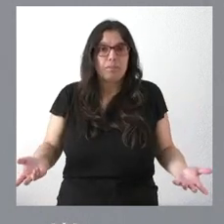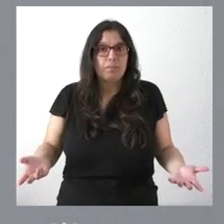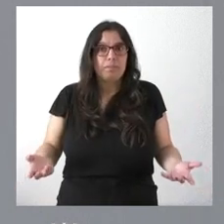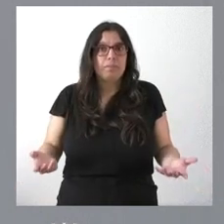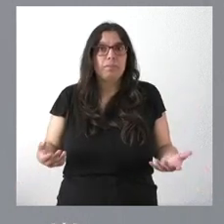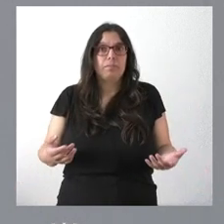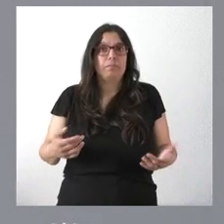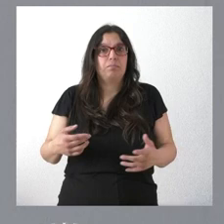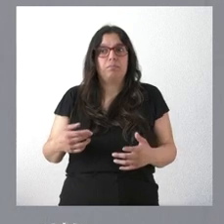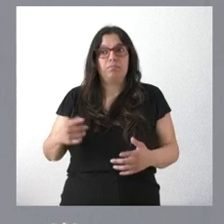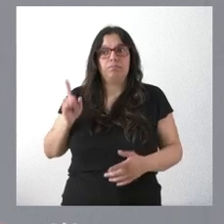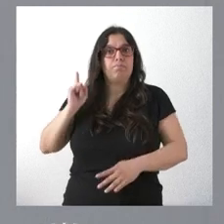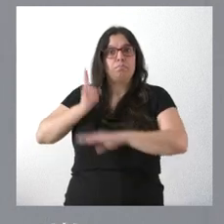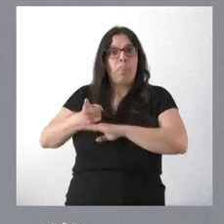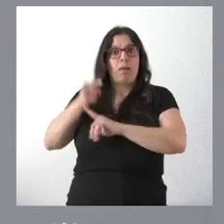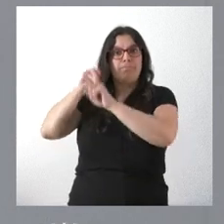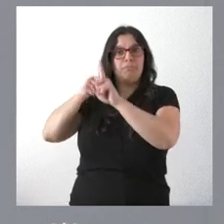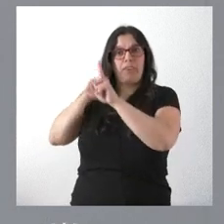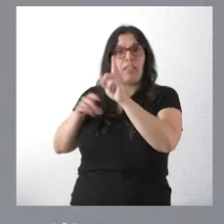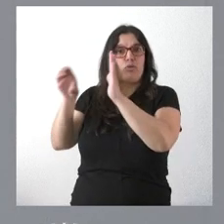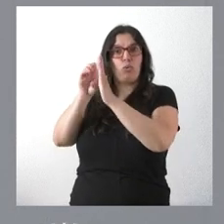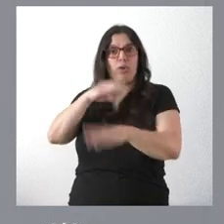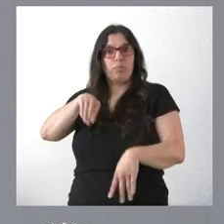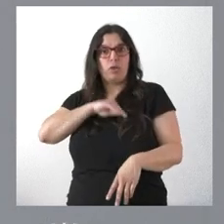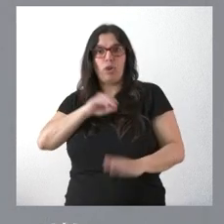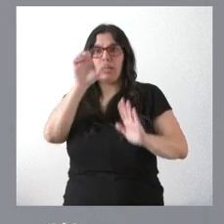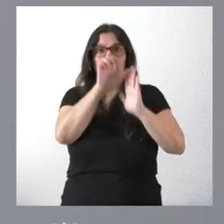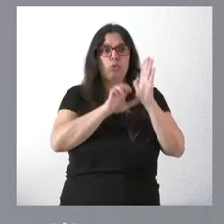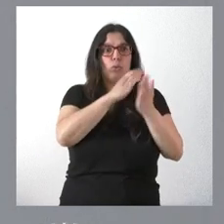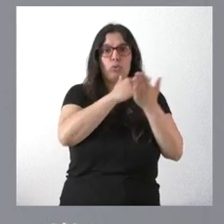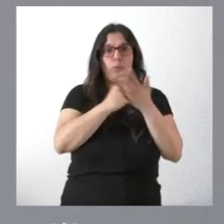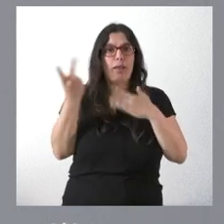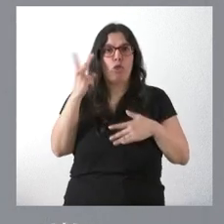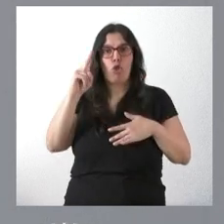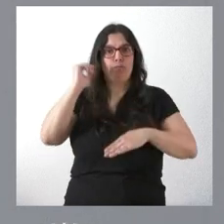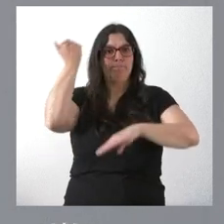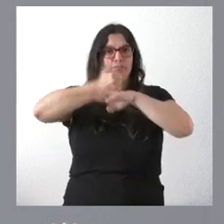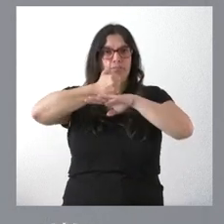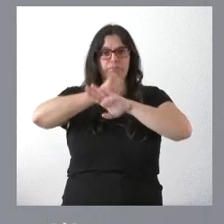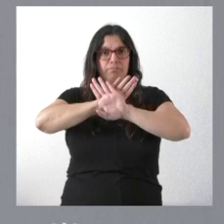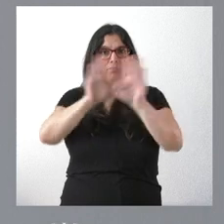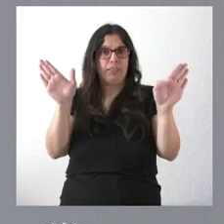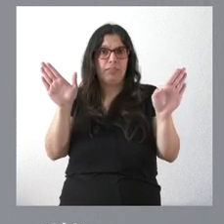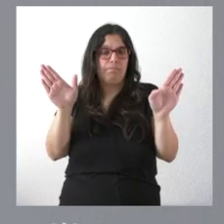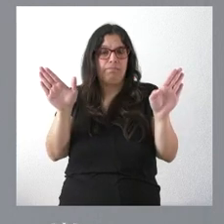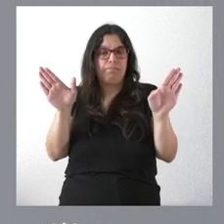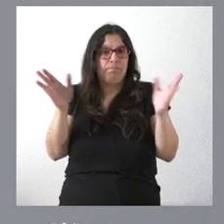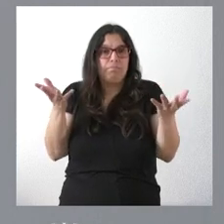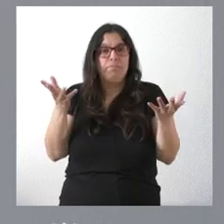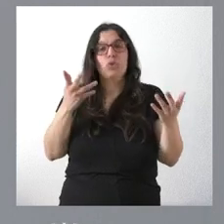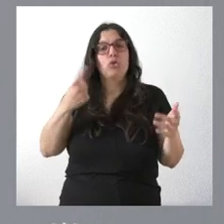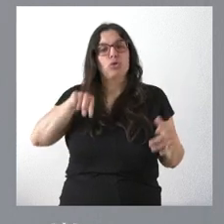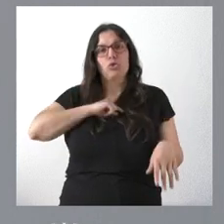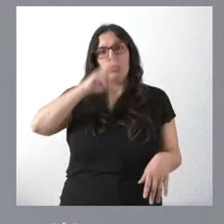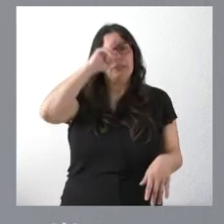marco normativo hay que remitirse, tanto a la Constitución española como al Estatuto de Autonomía de Castilla y León, que forma parte del bloque constitucional y que nosotros